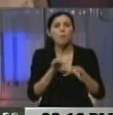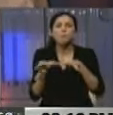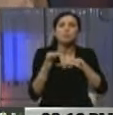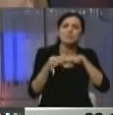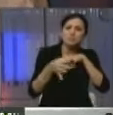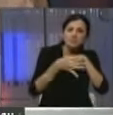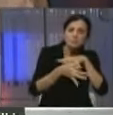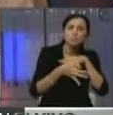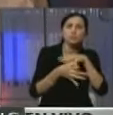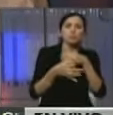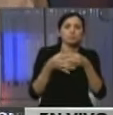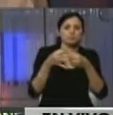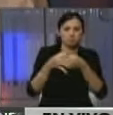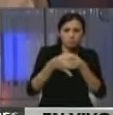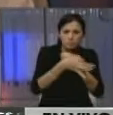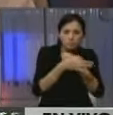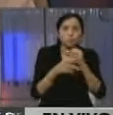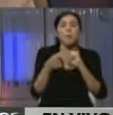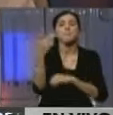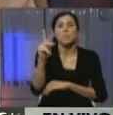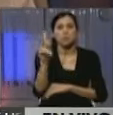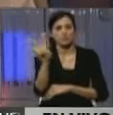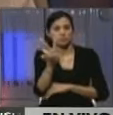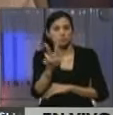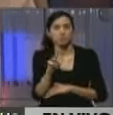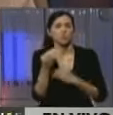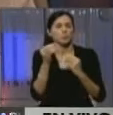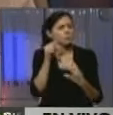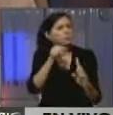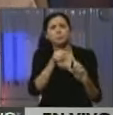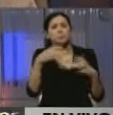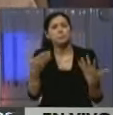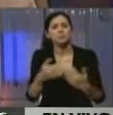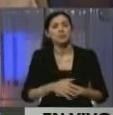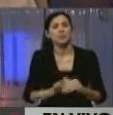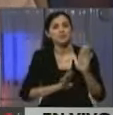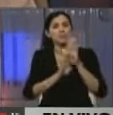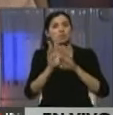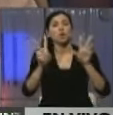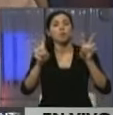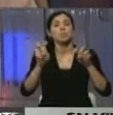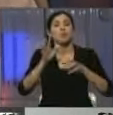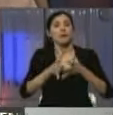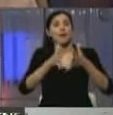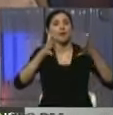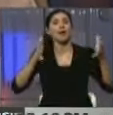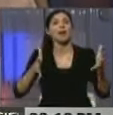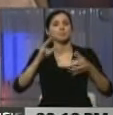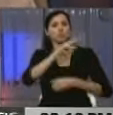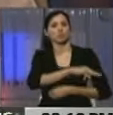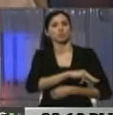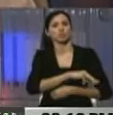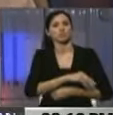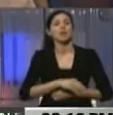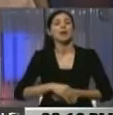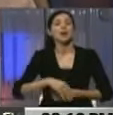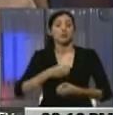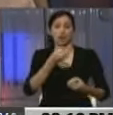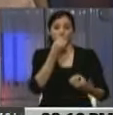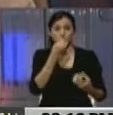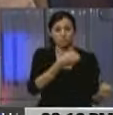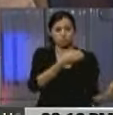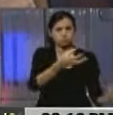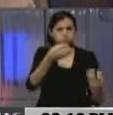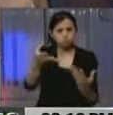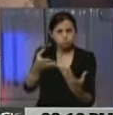las parroquias, a el desarrollo de la nueva gran misión abastecimiento soberano,